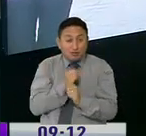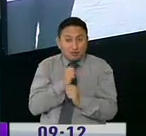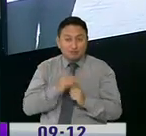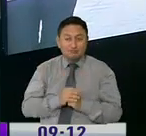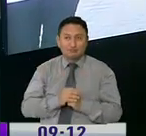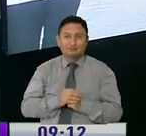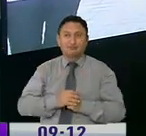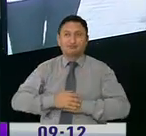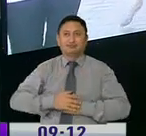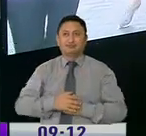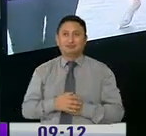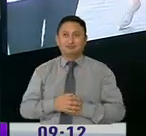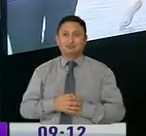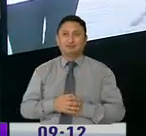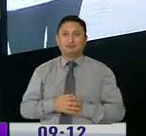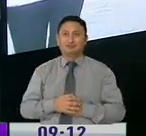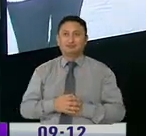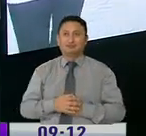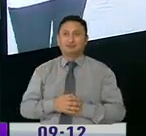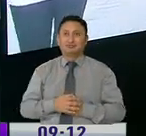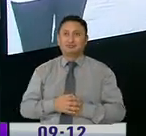cuéntanos.